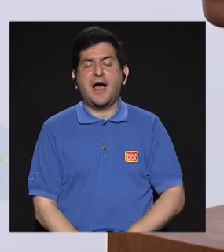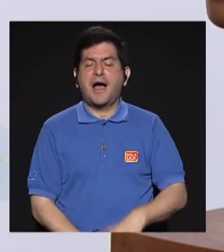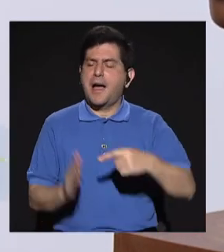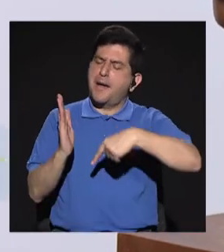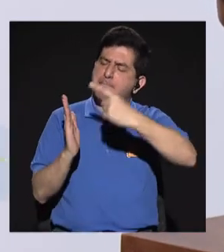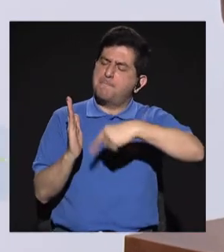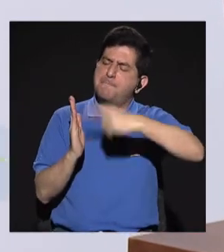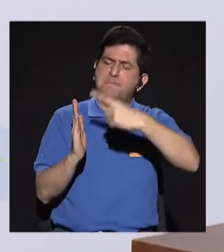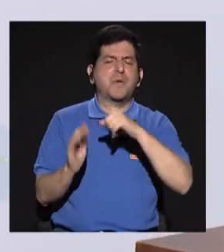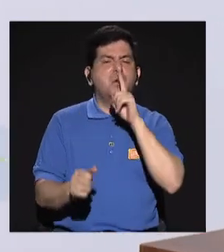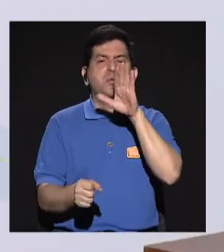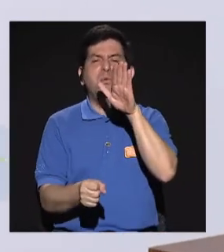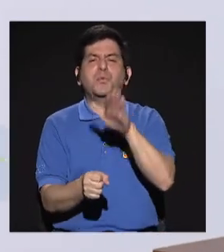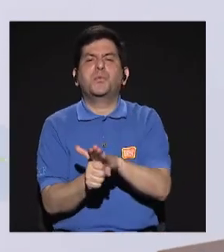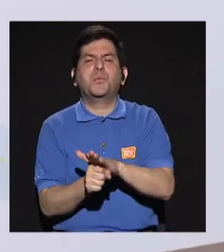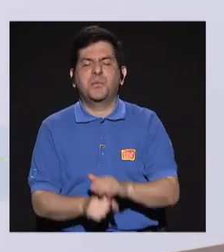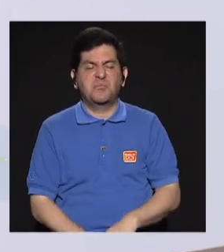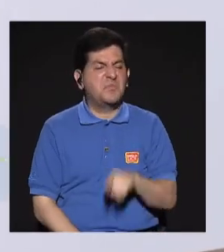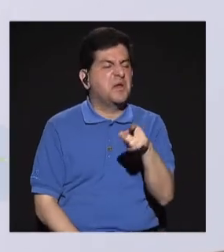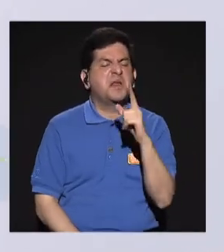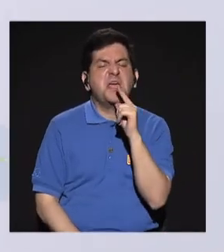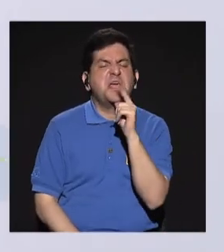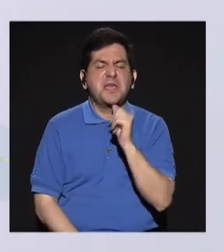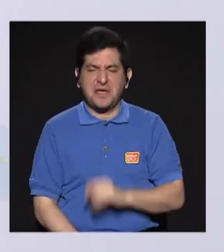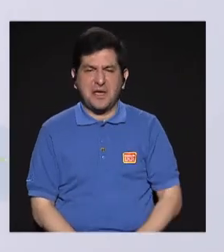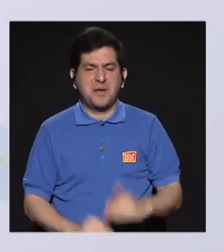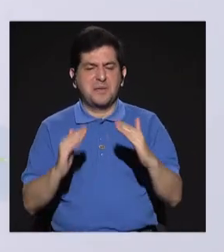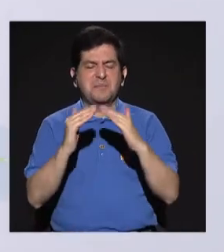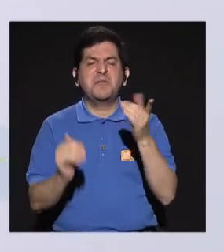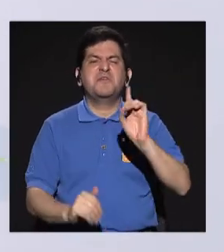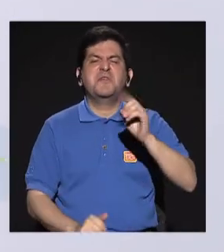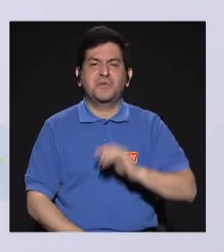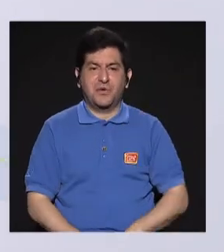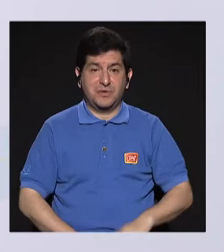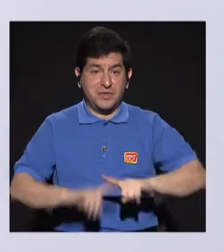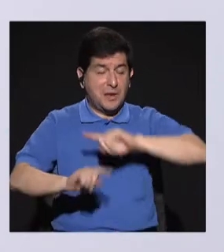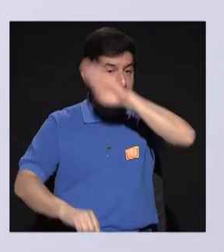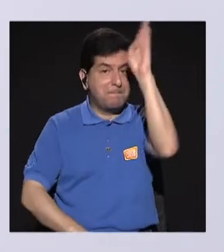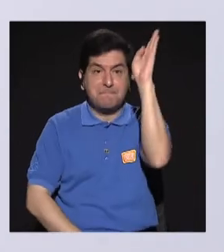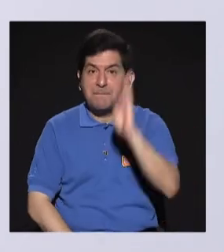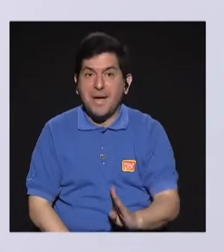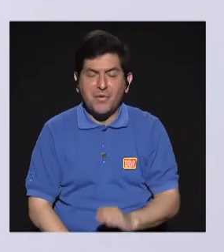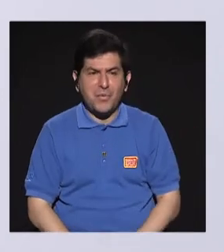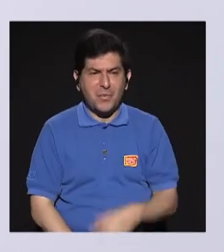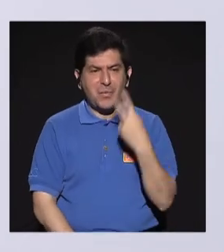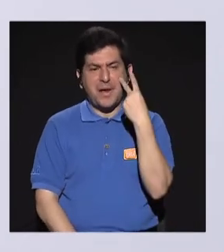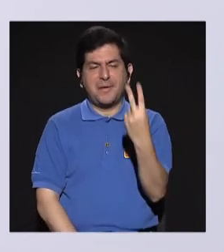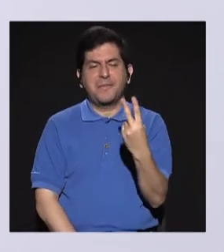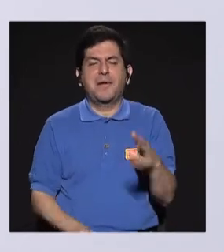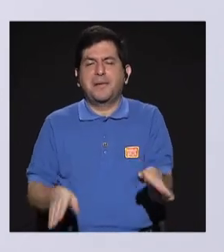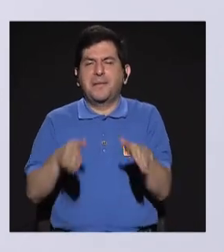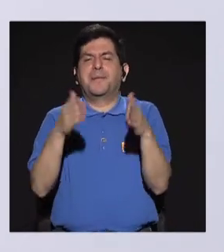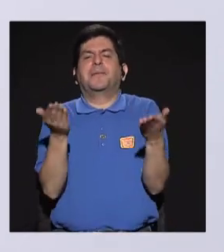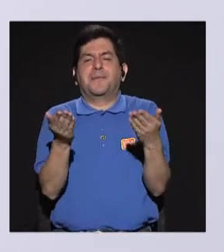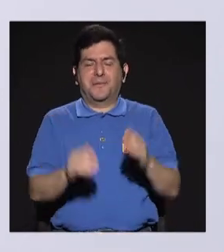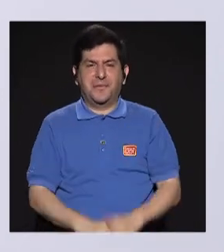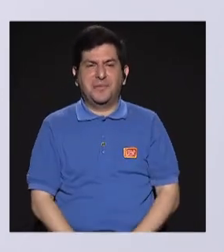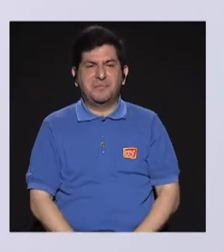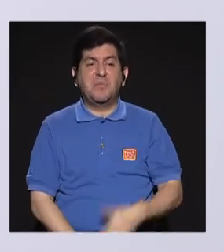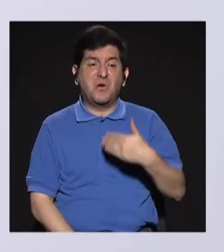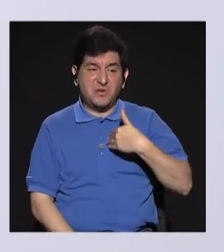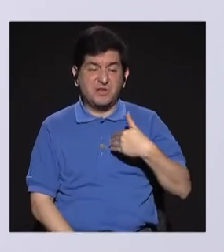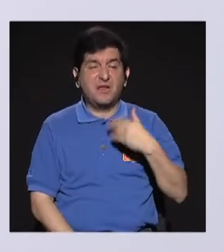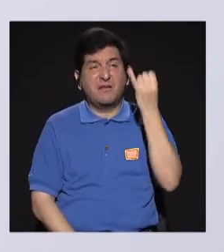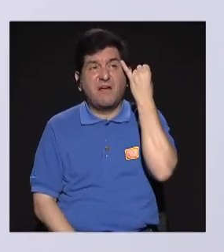perfil que que quién quién era donde vivía etcétera pero nunca nos planteamos cómo se veía teníamos muchas